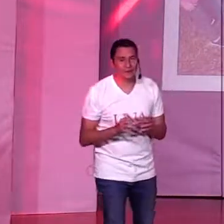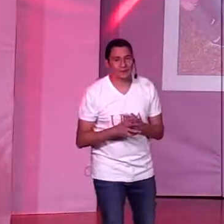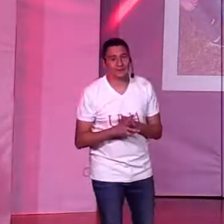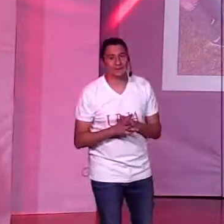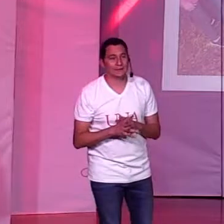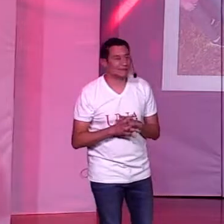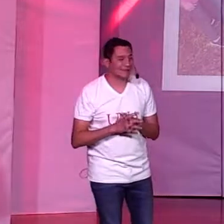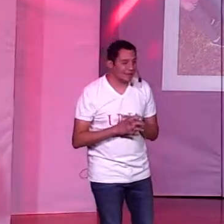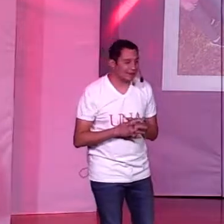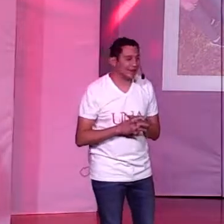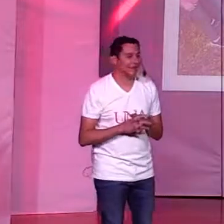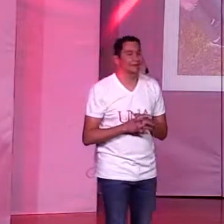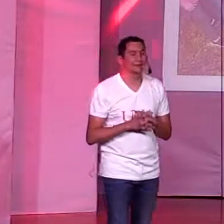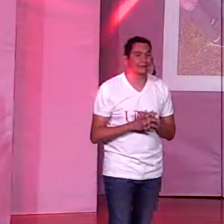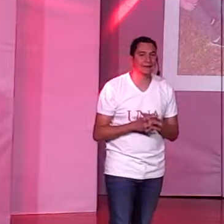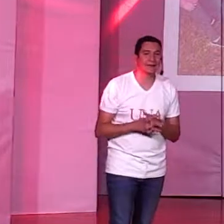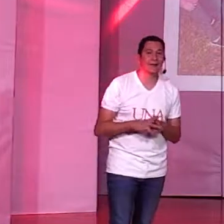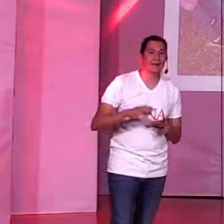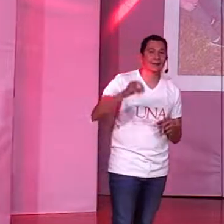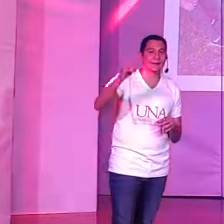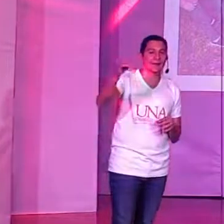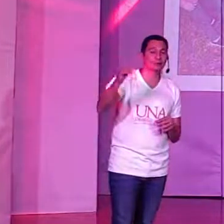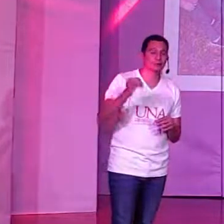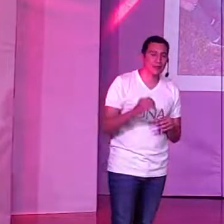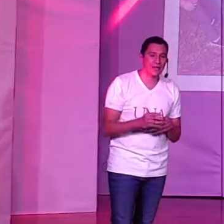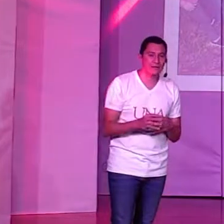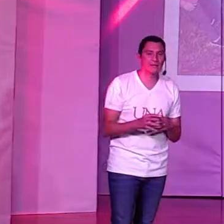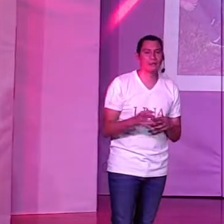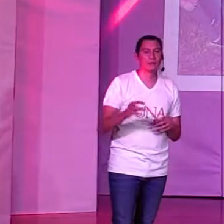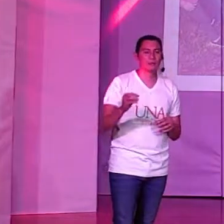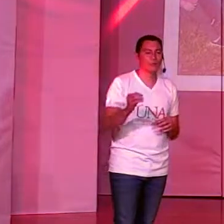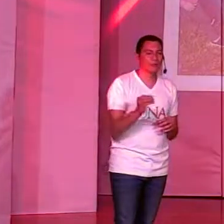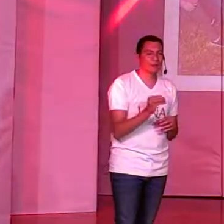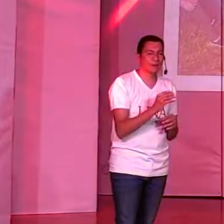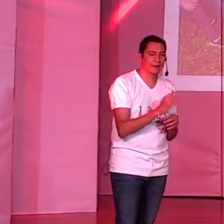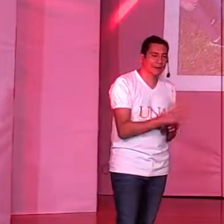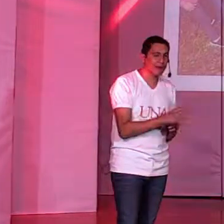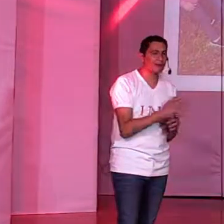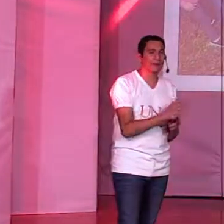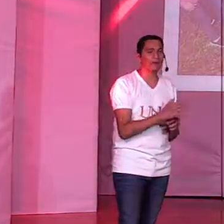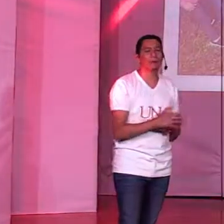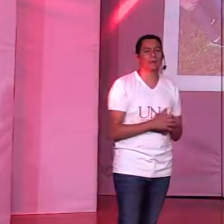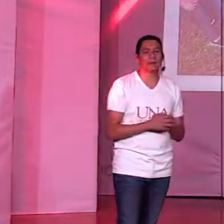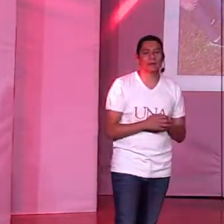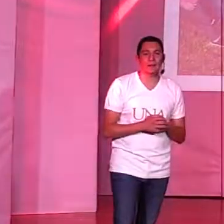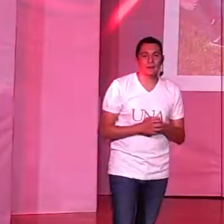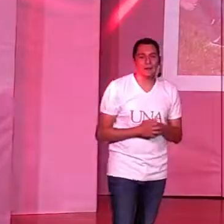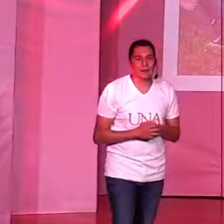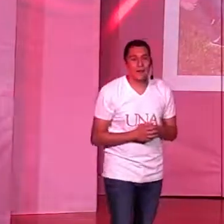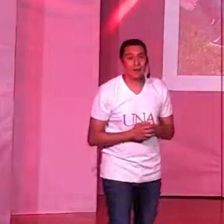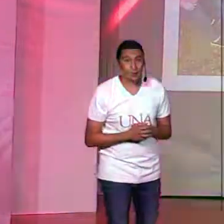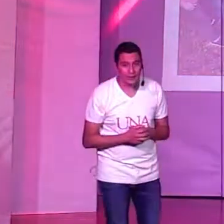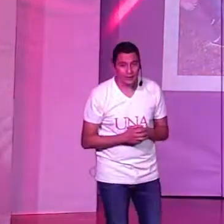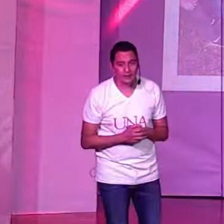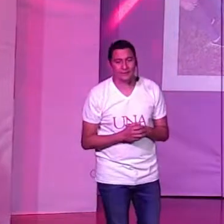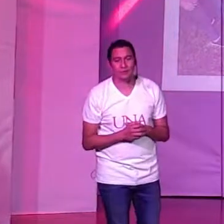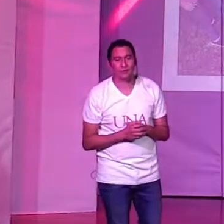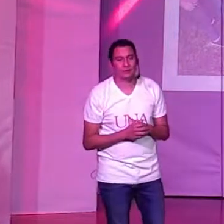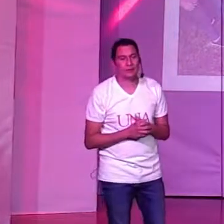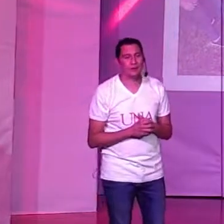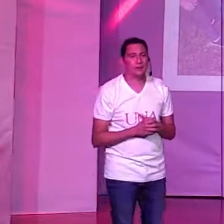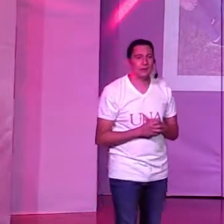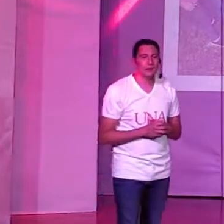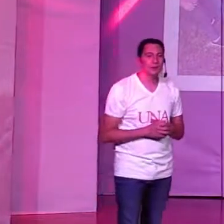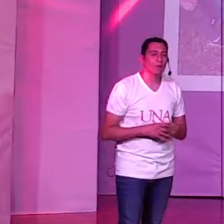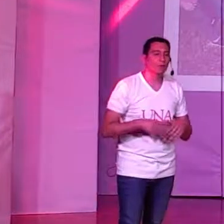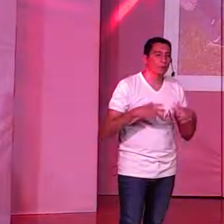UNA. Está cerca de las entradas sociales. Ustedes van a entrar y van a encontrar ahí la EUNA, que es así como